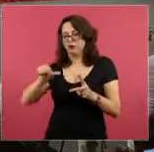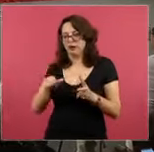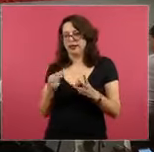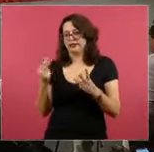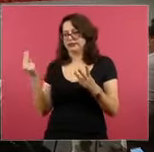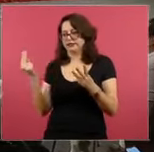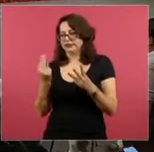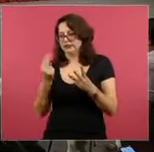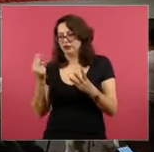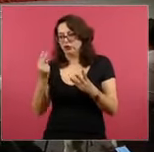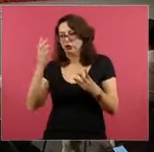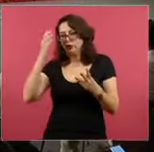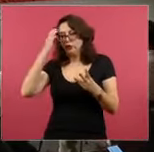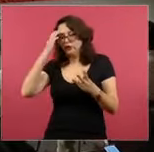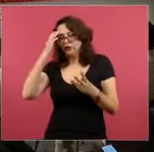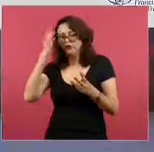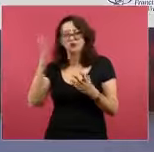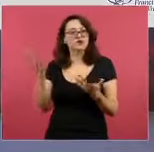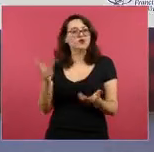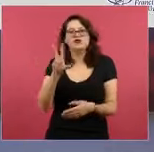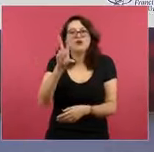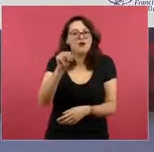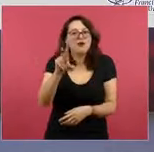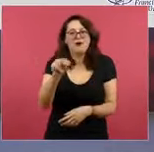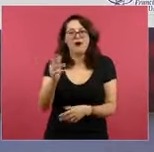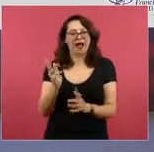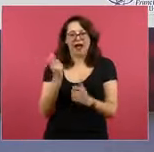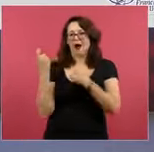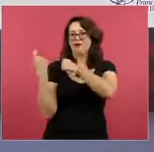por nutrientes, harina, leche, huevo,